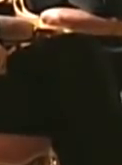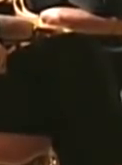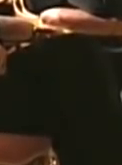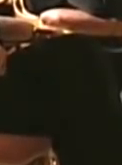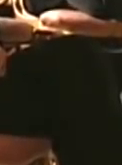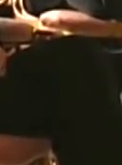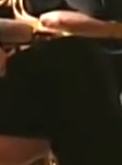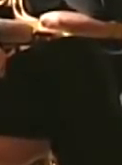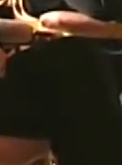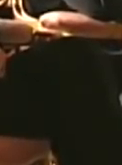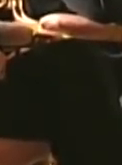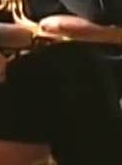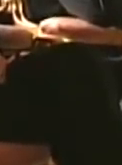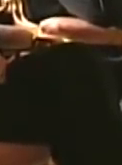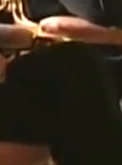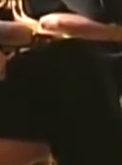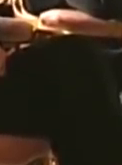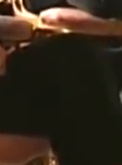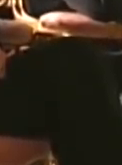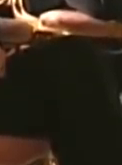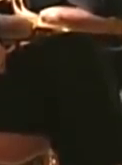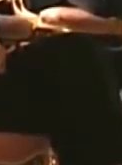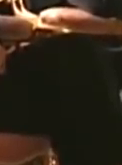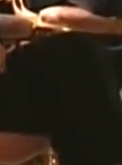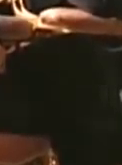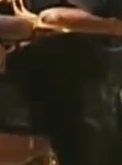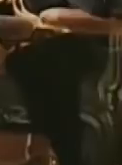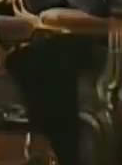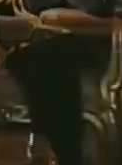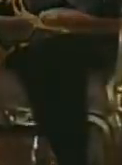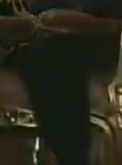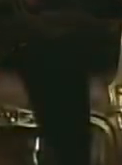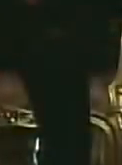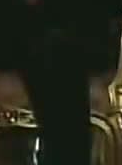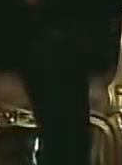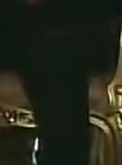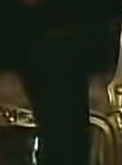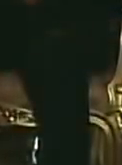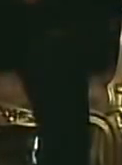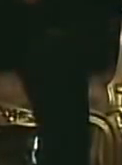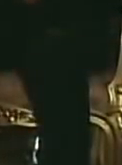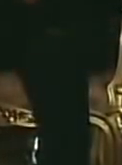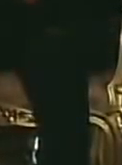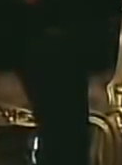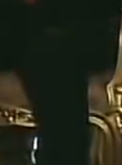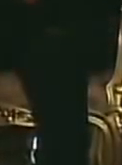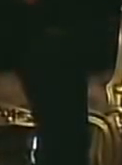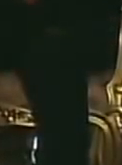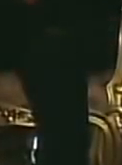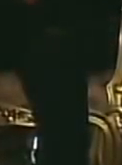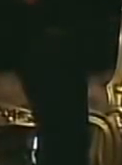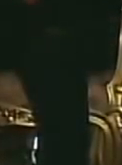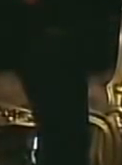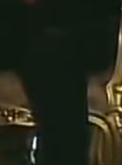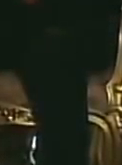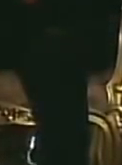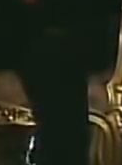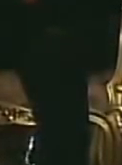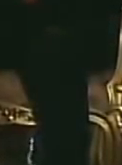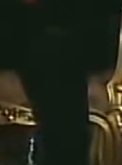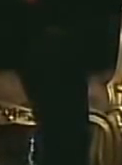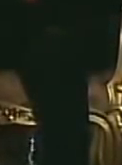Ha concluido esta ceremonia en honor a nuestro hermano diputado Earle Herrera. Honor y gloria,